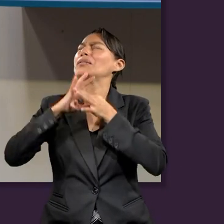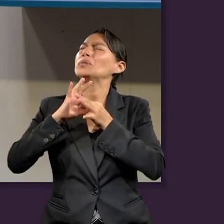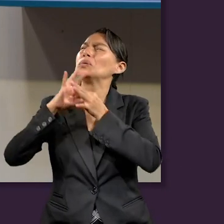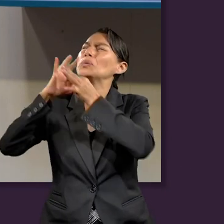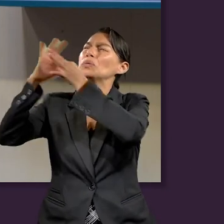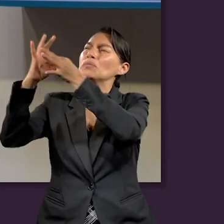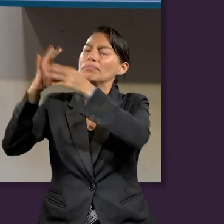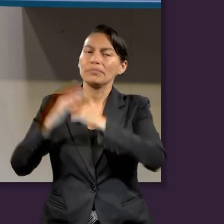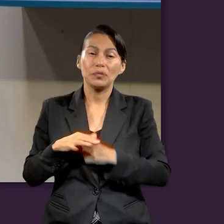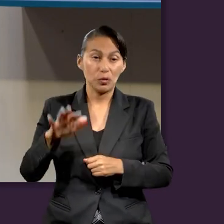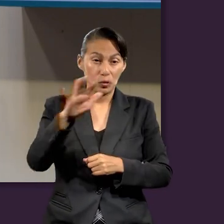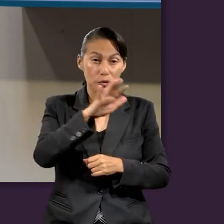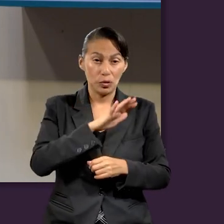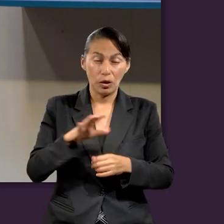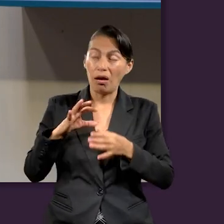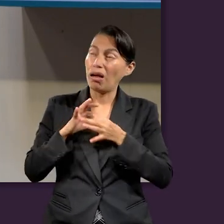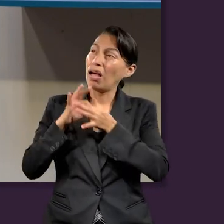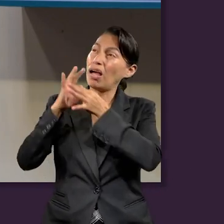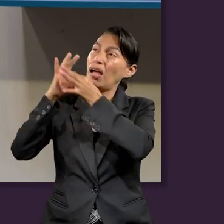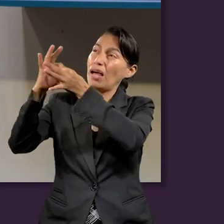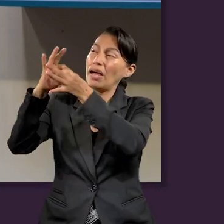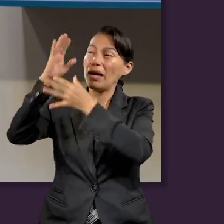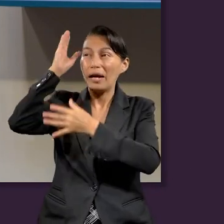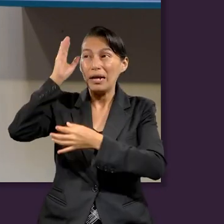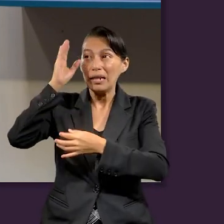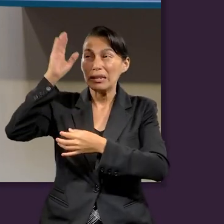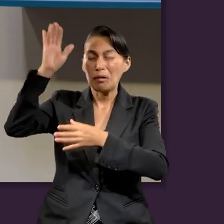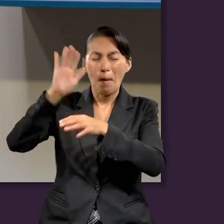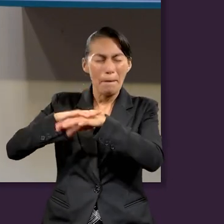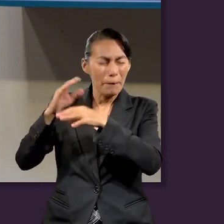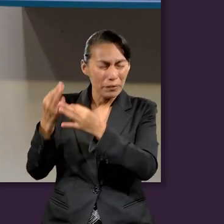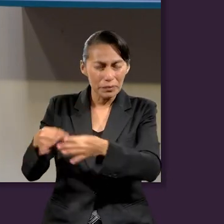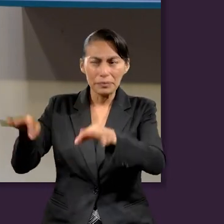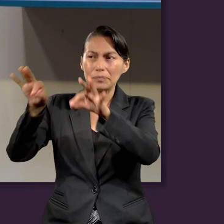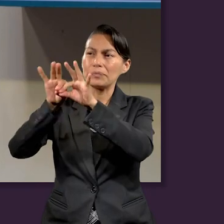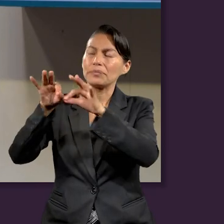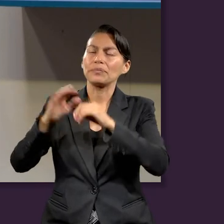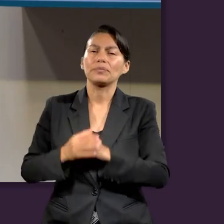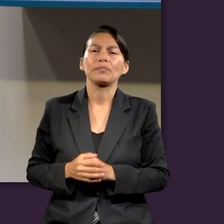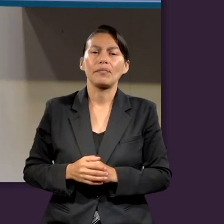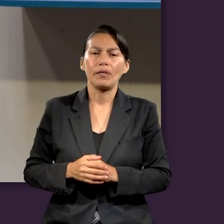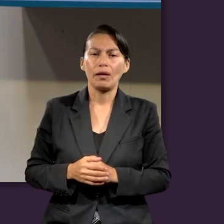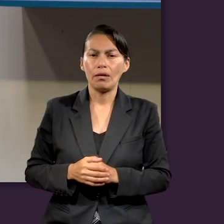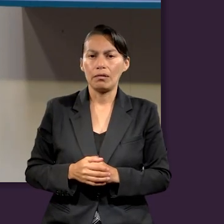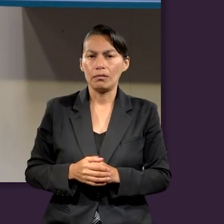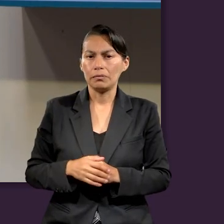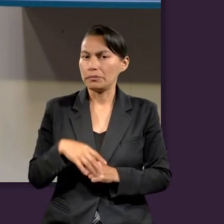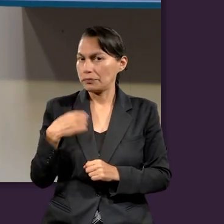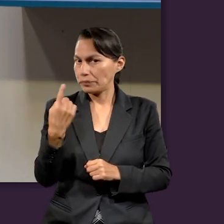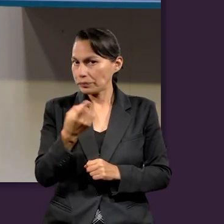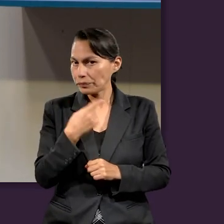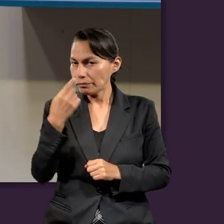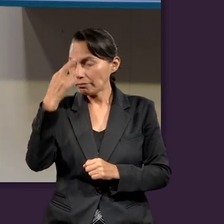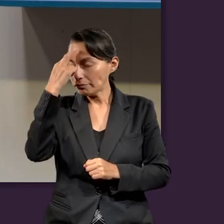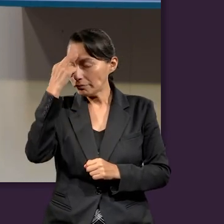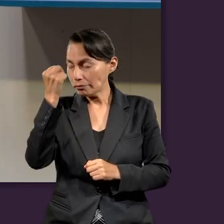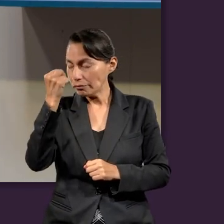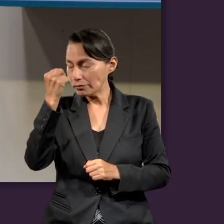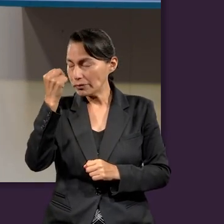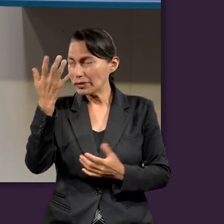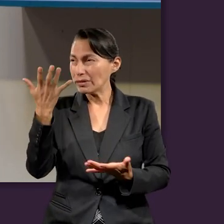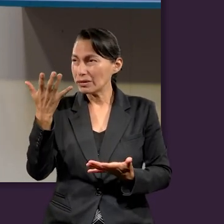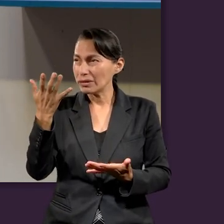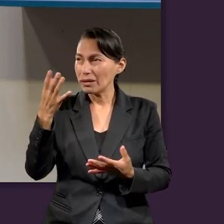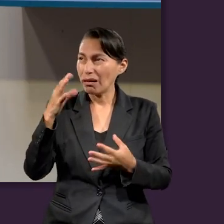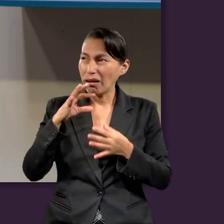sistema basado en Jesucristo como centro y hemos contrastado con el planteamiento